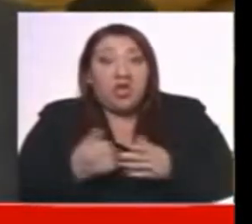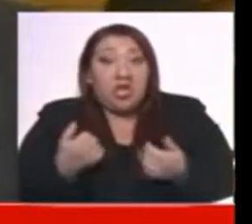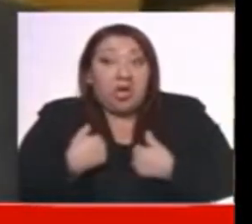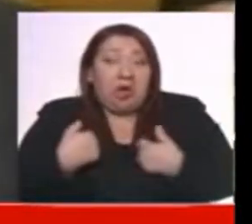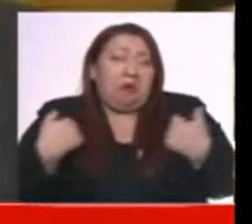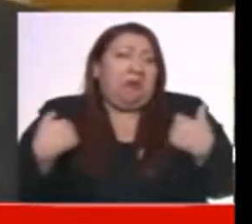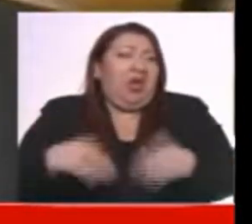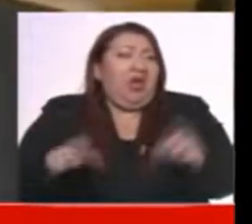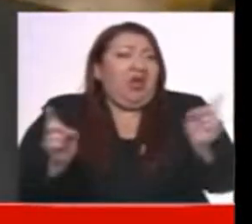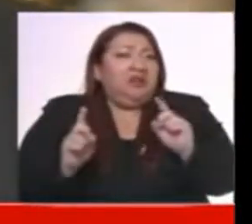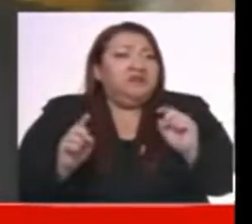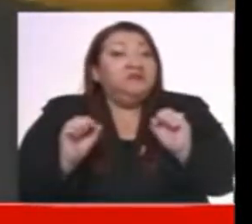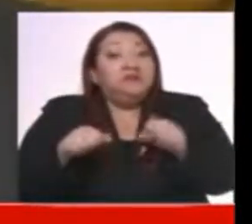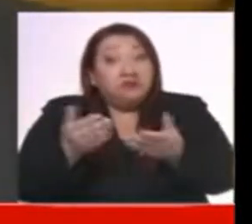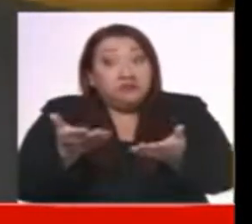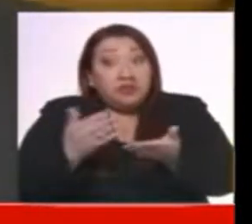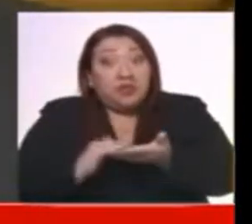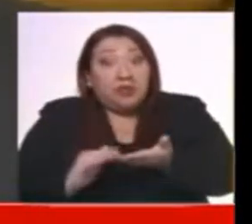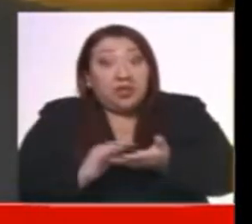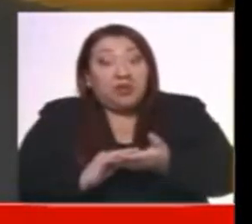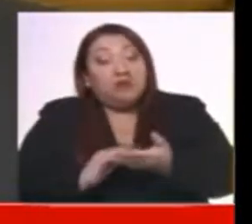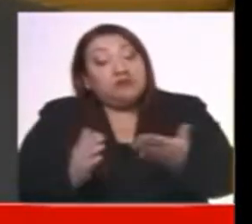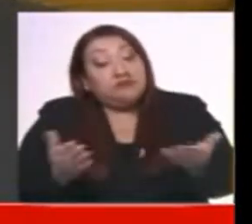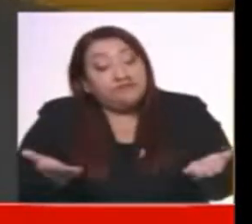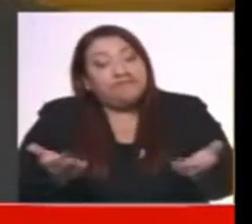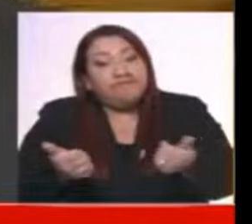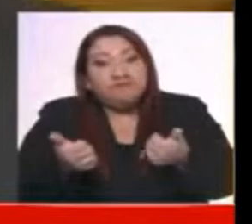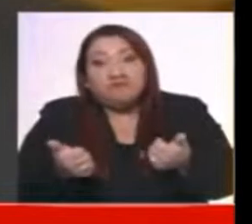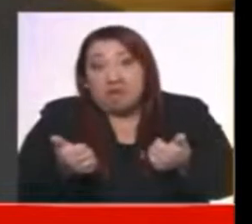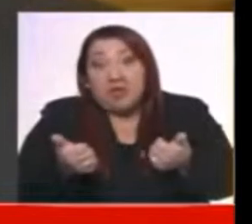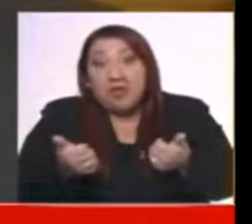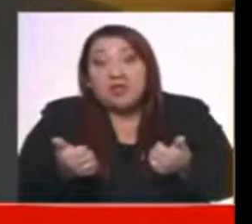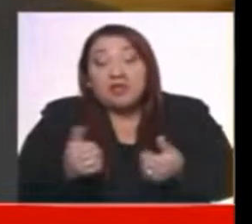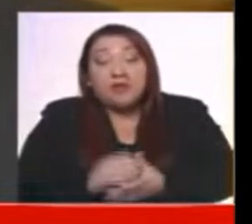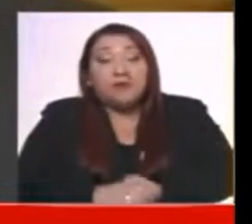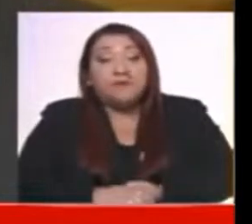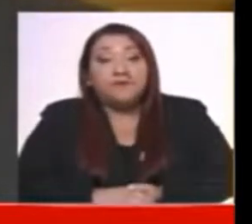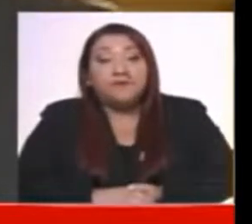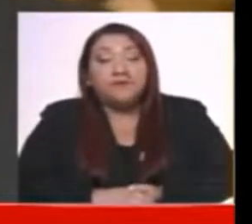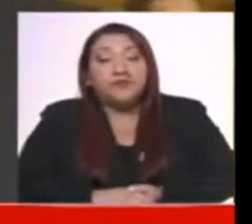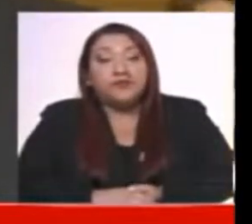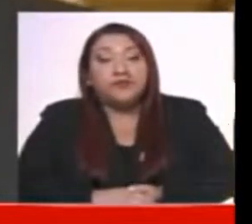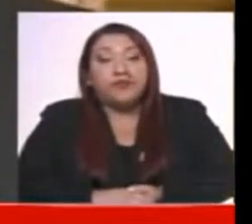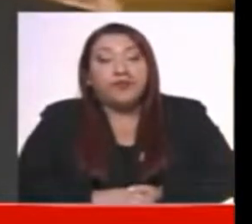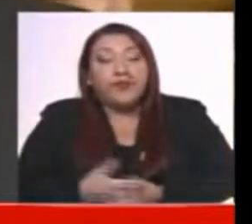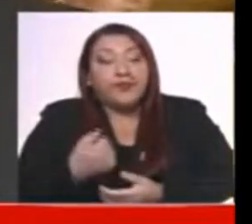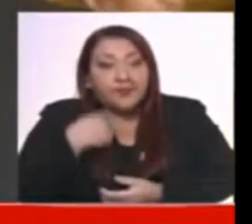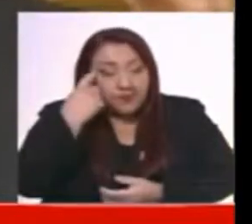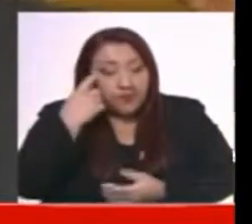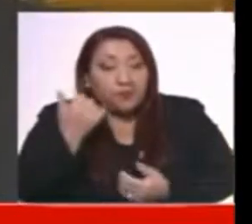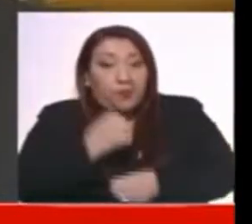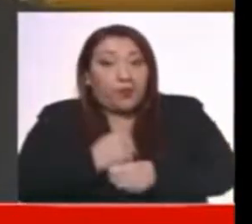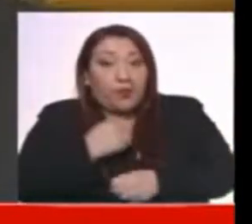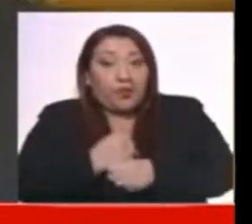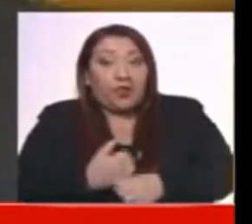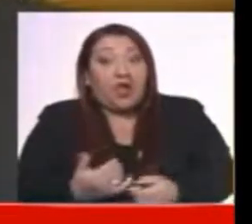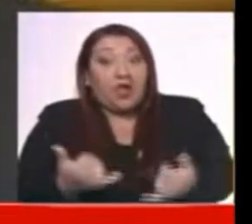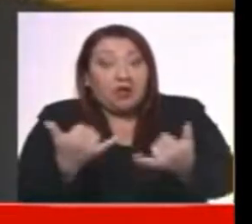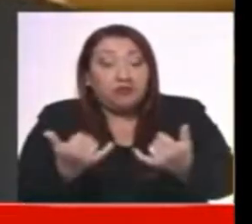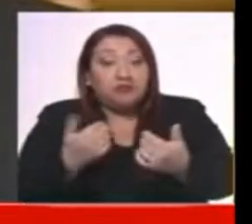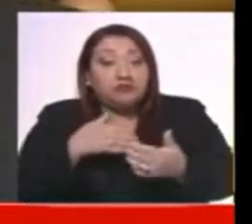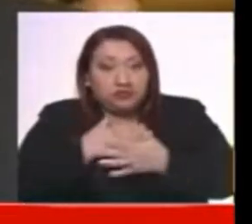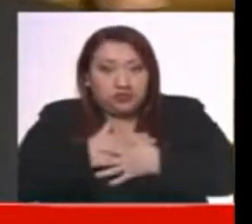mezquinos el perdón que ha pedido por lo ocurrido, ¿no? De tal manera que yo considero que ahora la tarea está en nosotros,